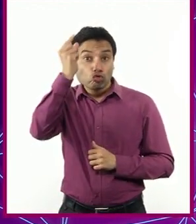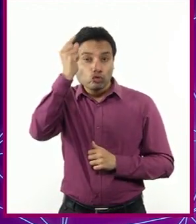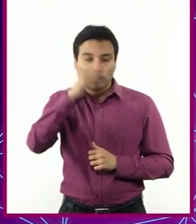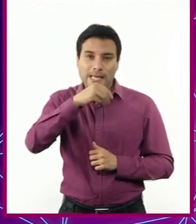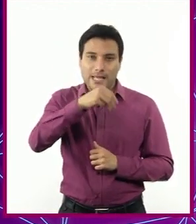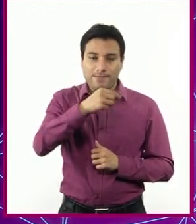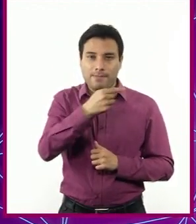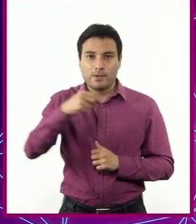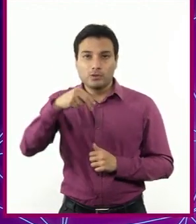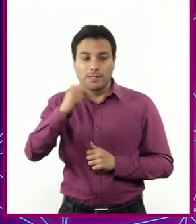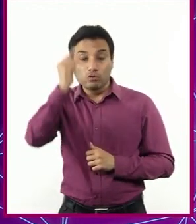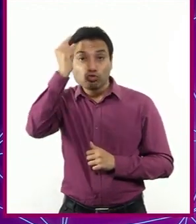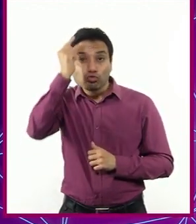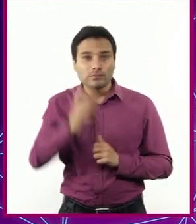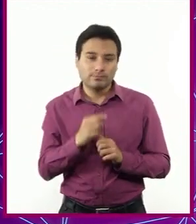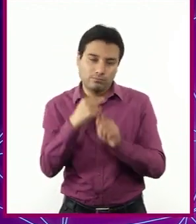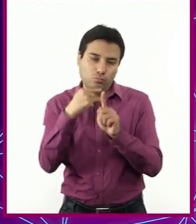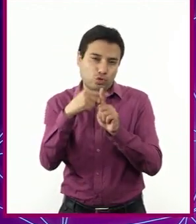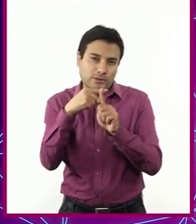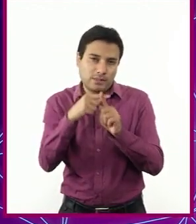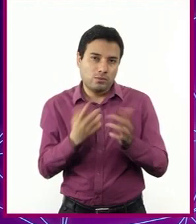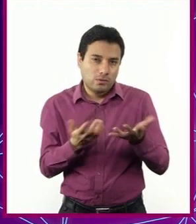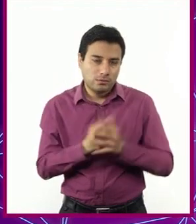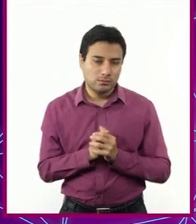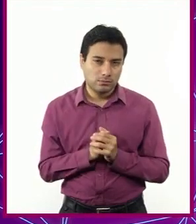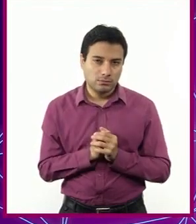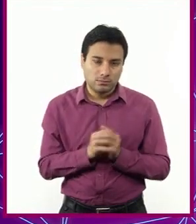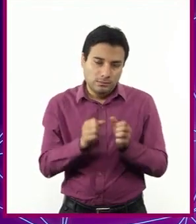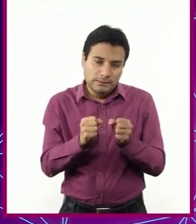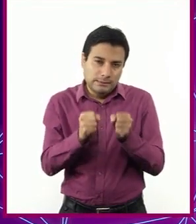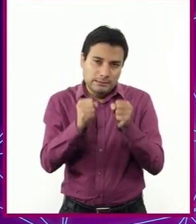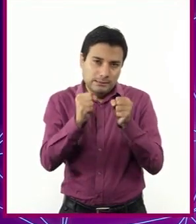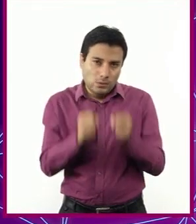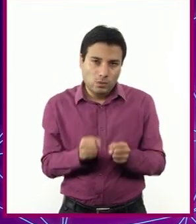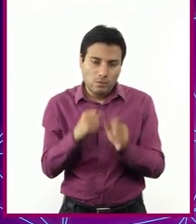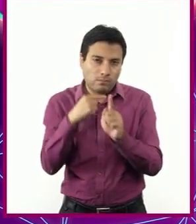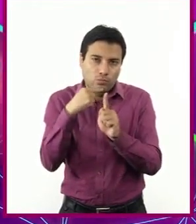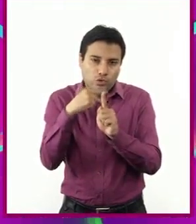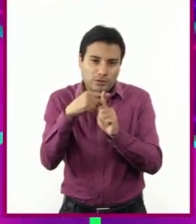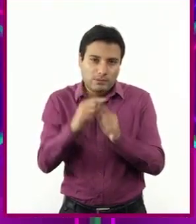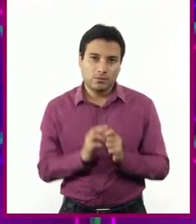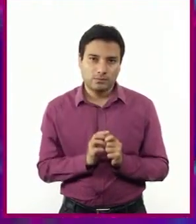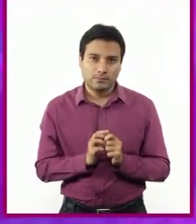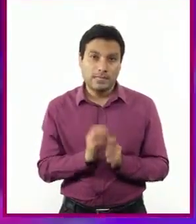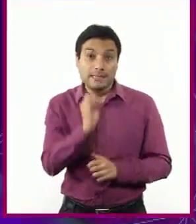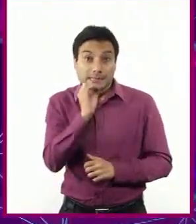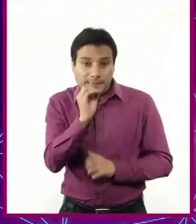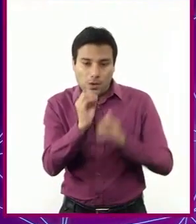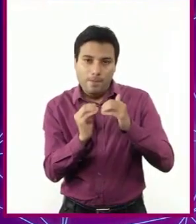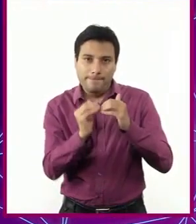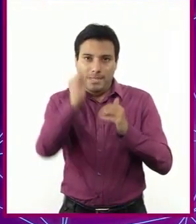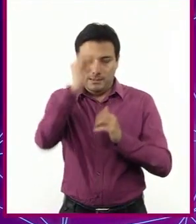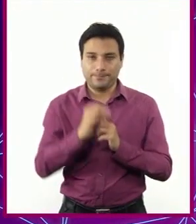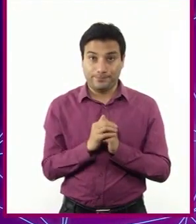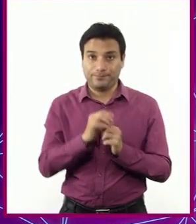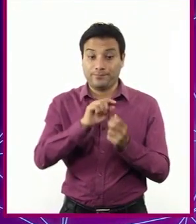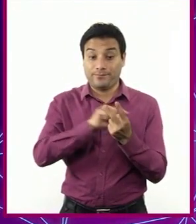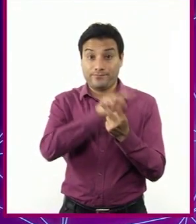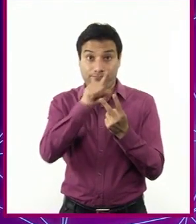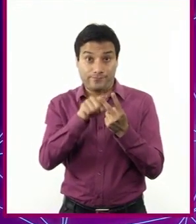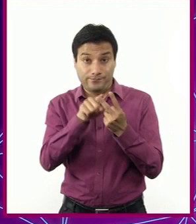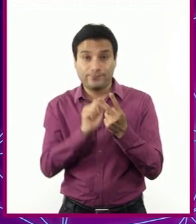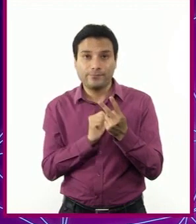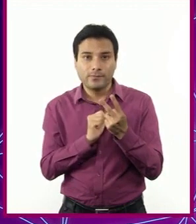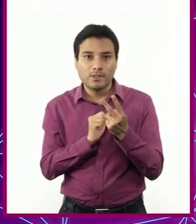menos n, es positivo, es decir, es mayor que 0. En el segundo caso, tenemos